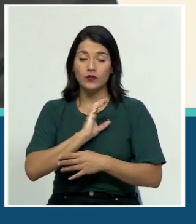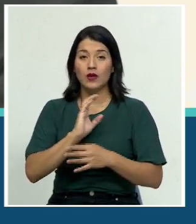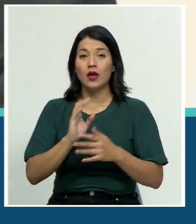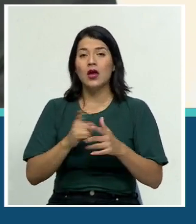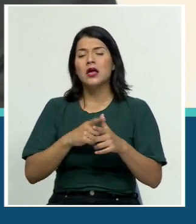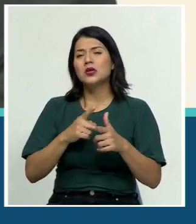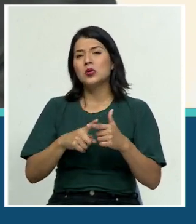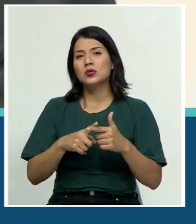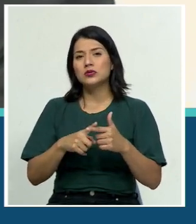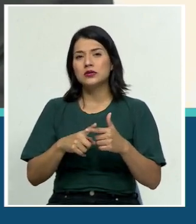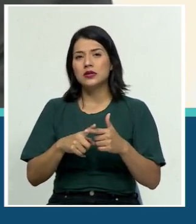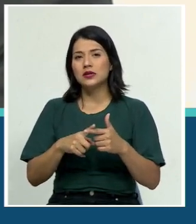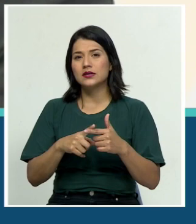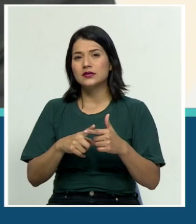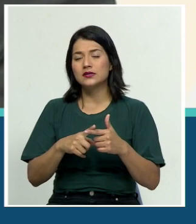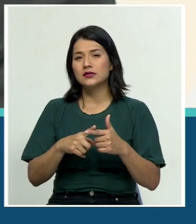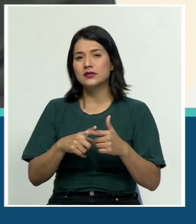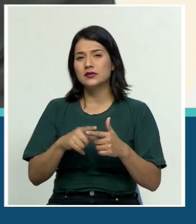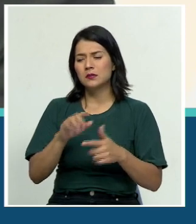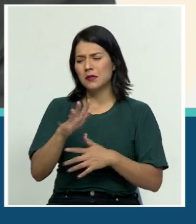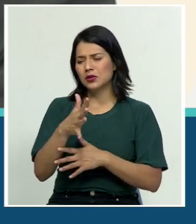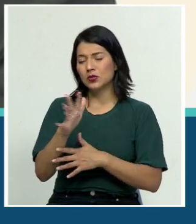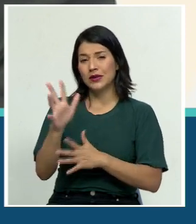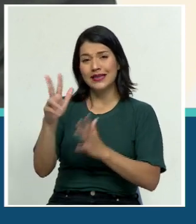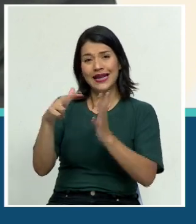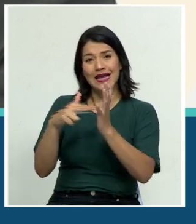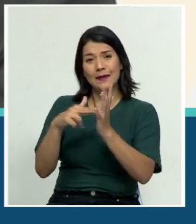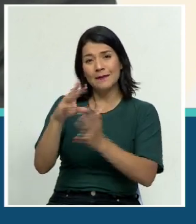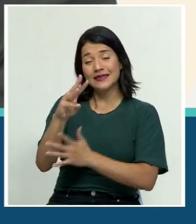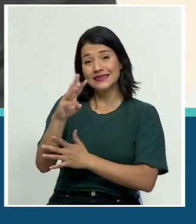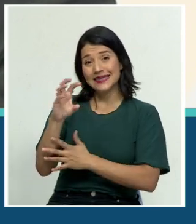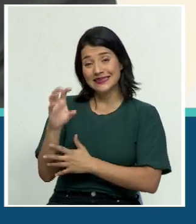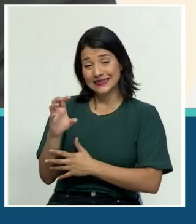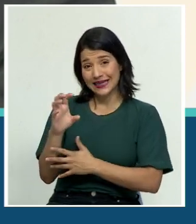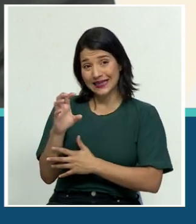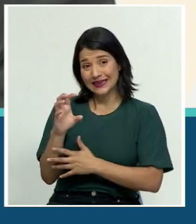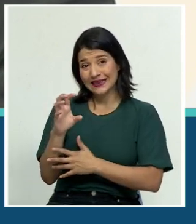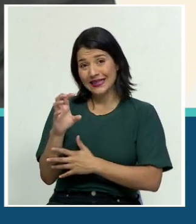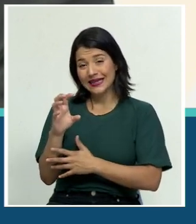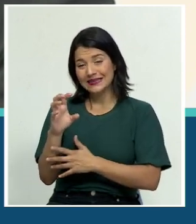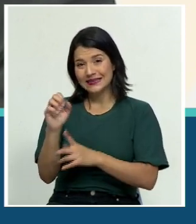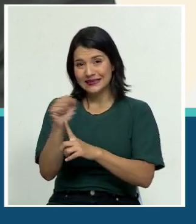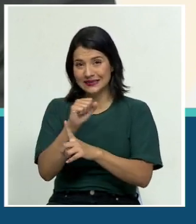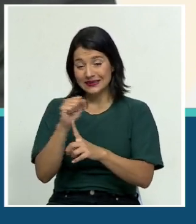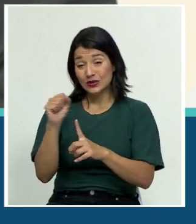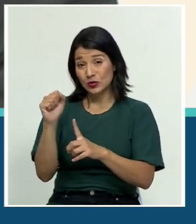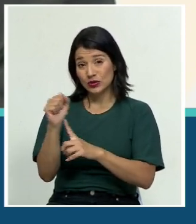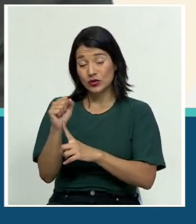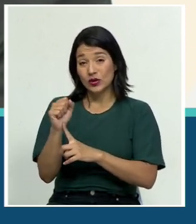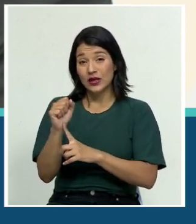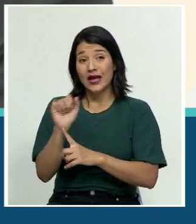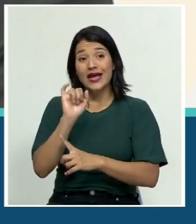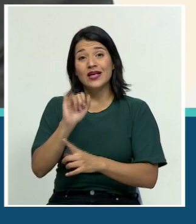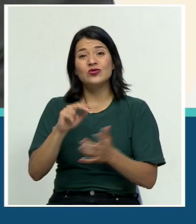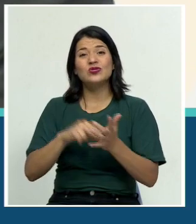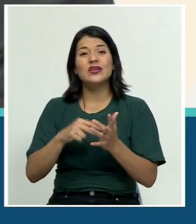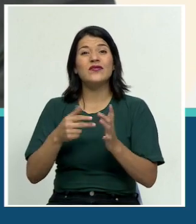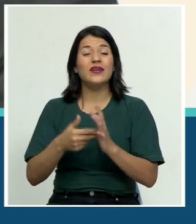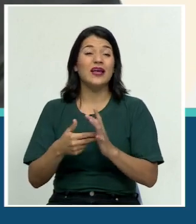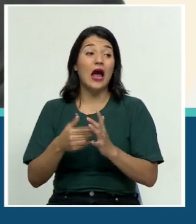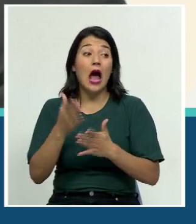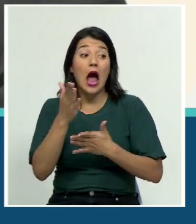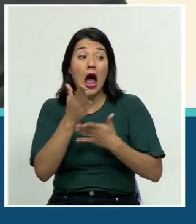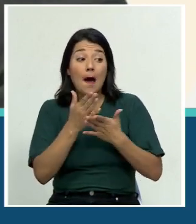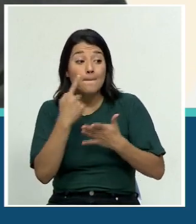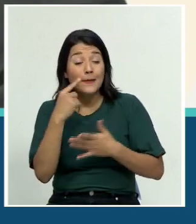alrededor de 3.600 casos. Esto nos viene a decir que sale más caro el procedimiento que